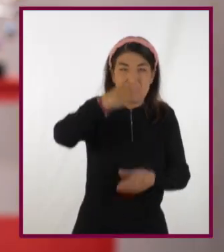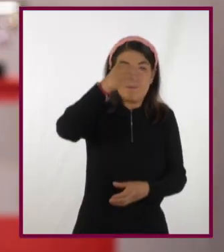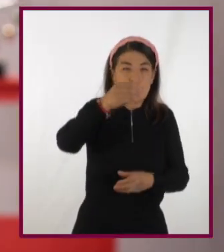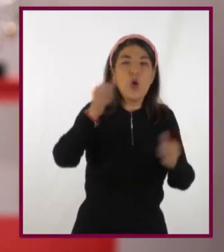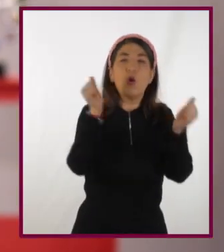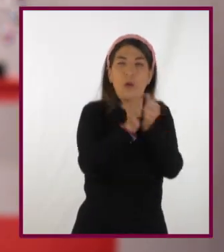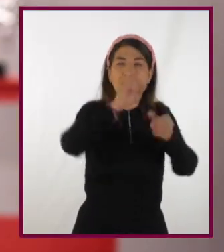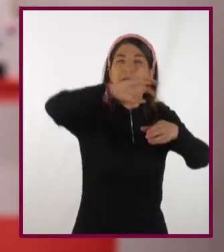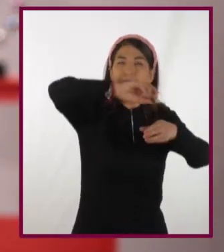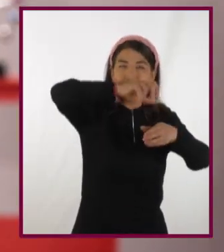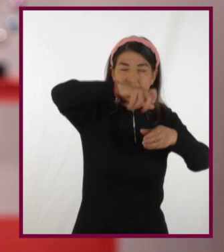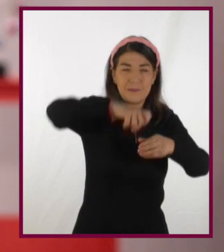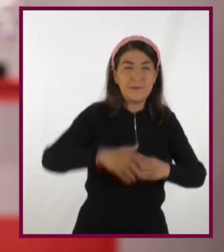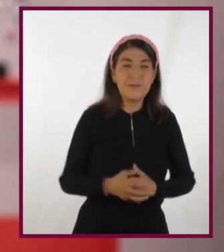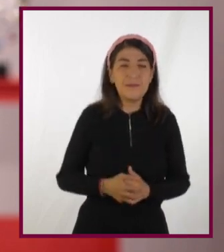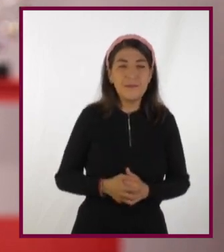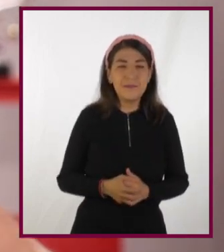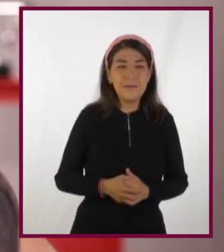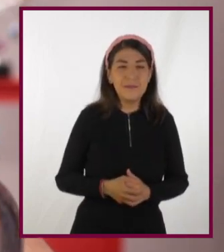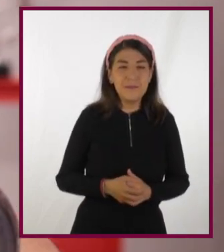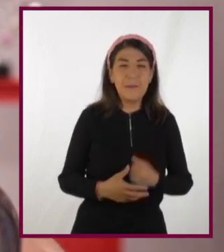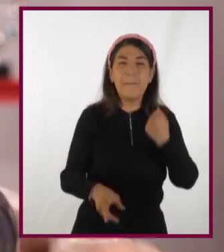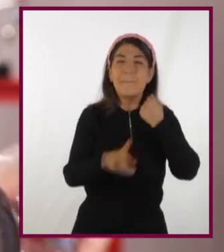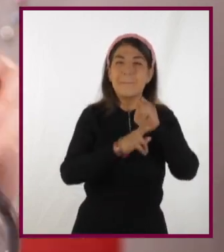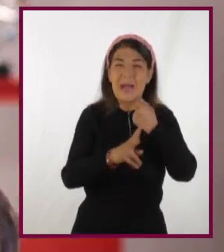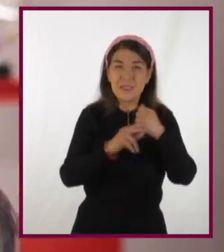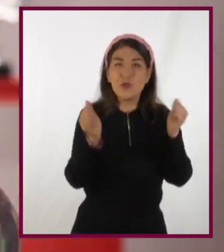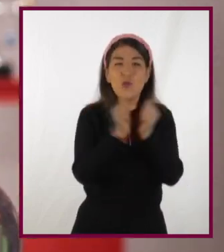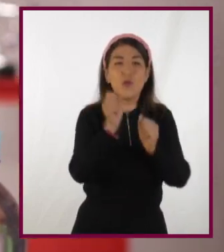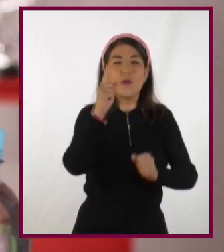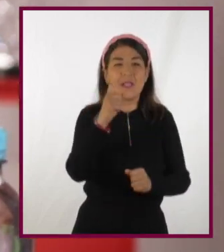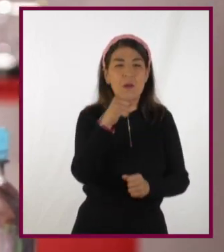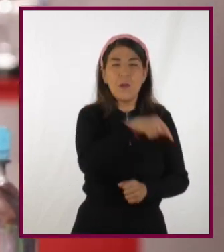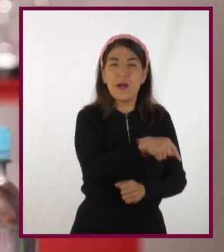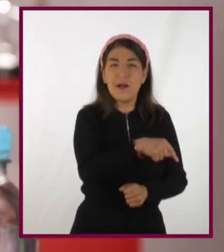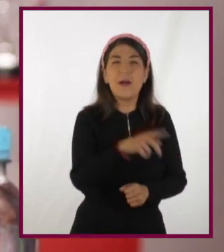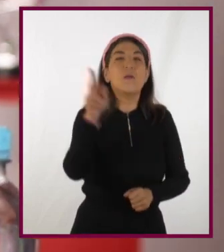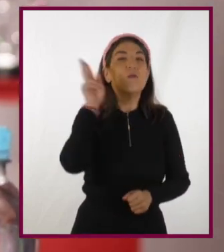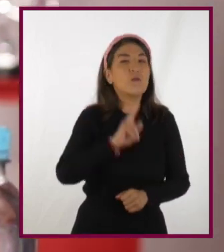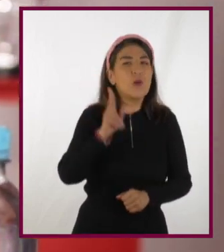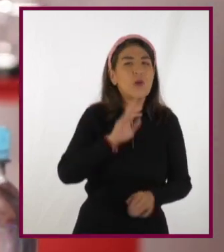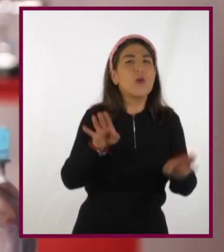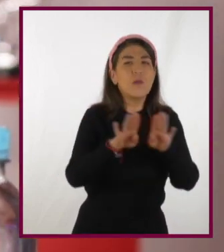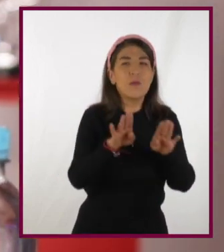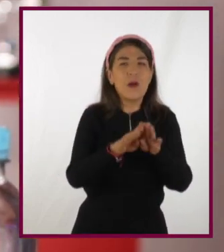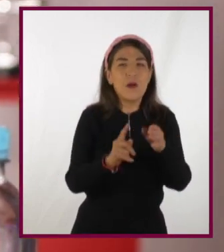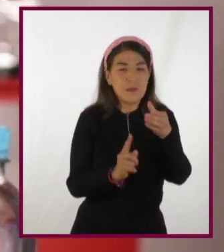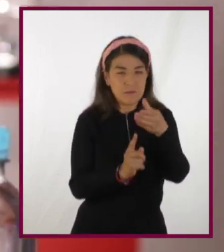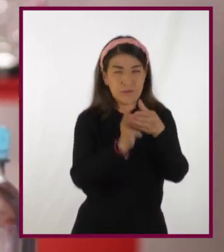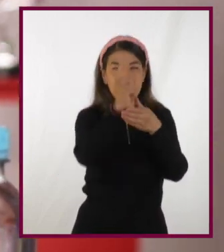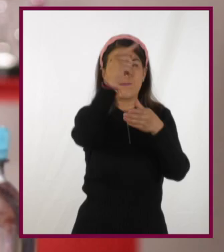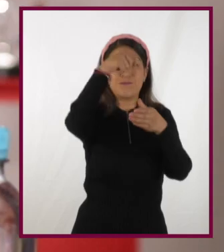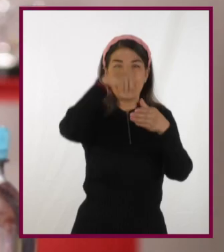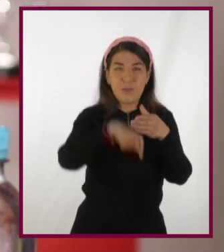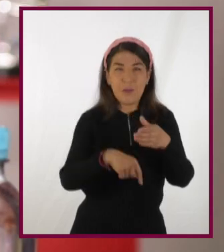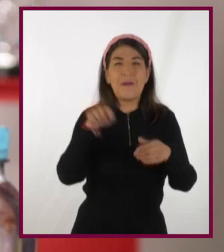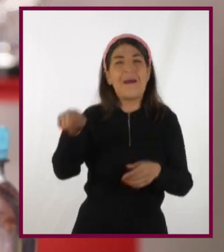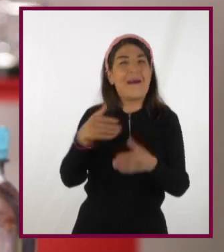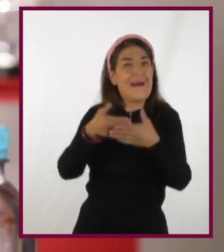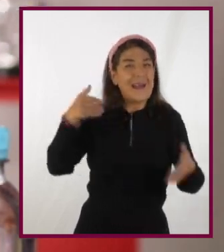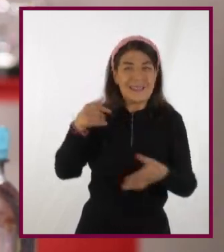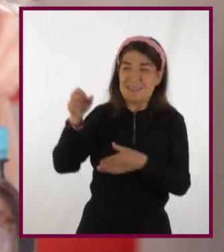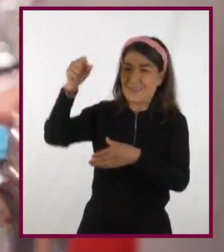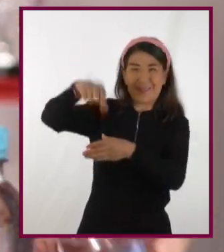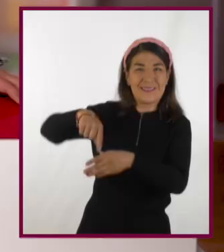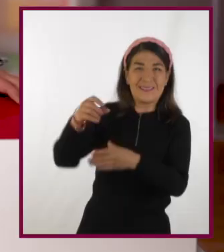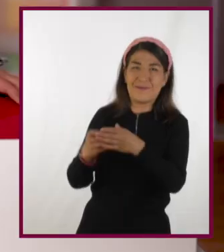agua con su taparrosca, un vaso con agua, porque en este vamos a comprobar cómo flota nuestro diablillo antes de meterlo a la